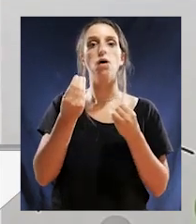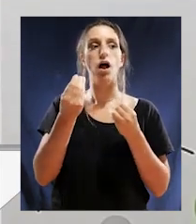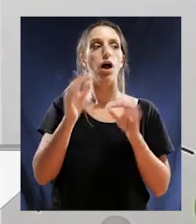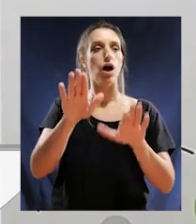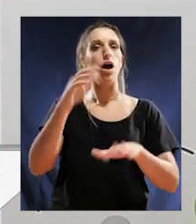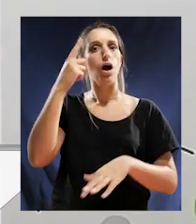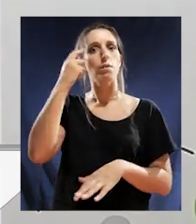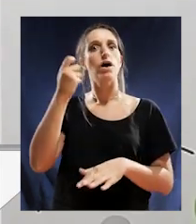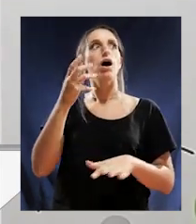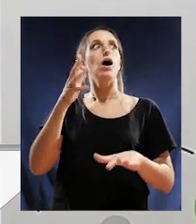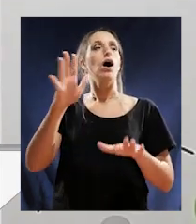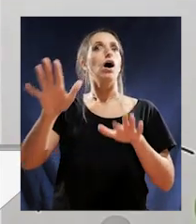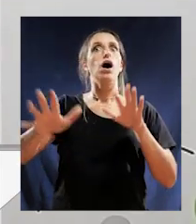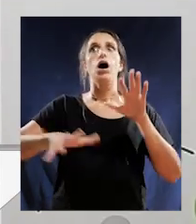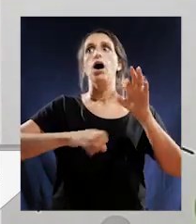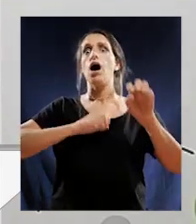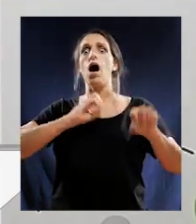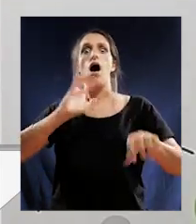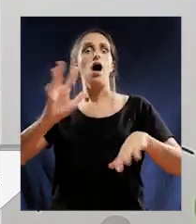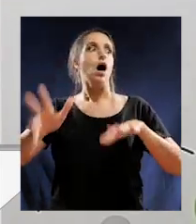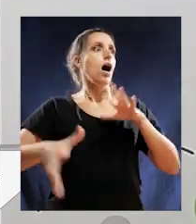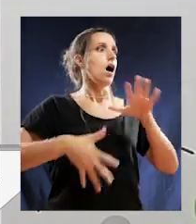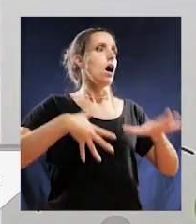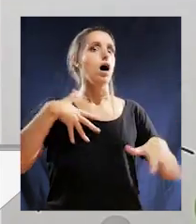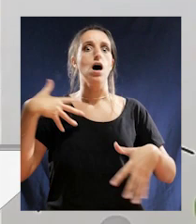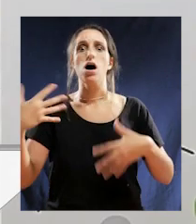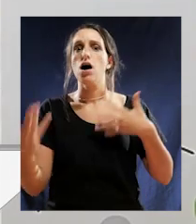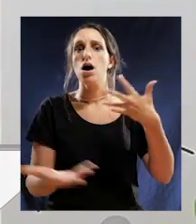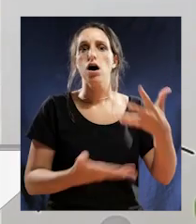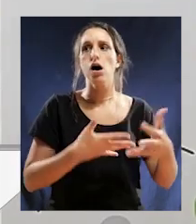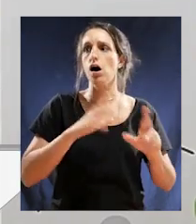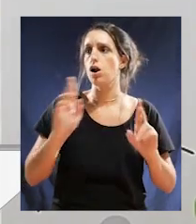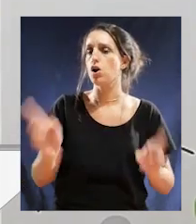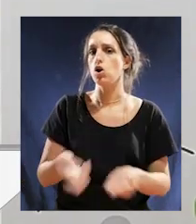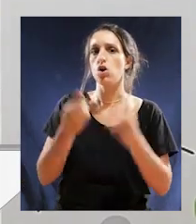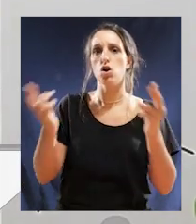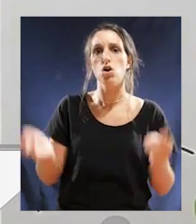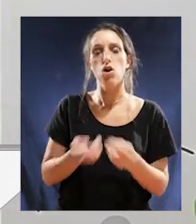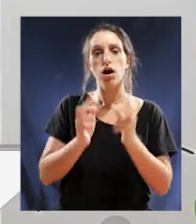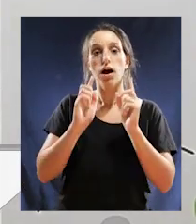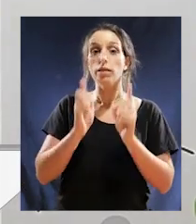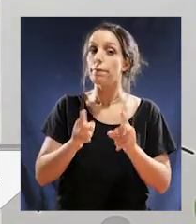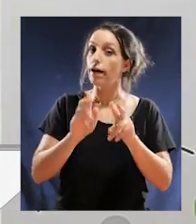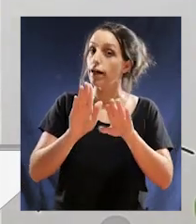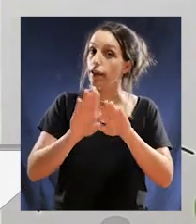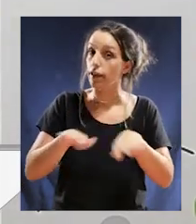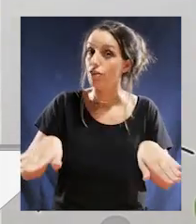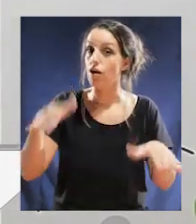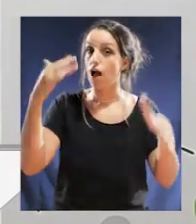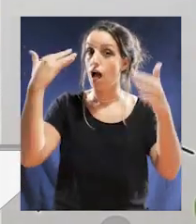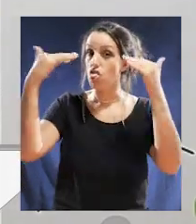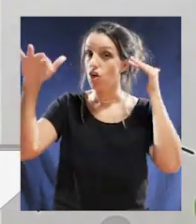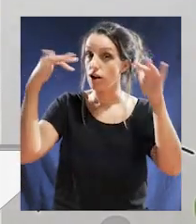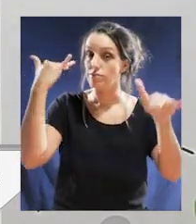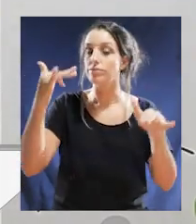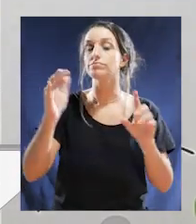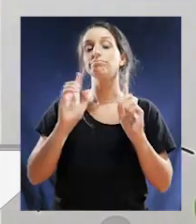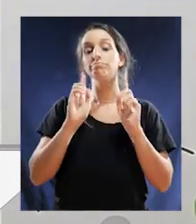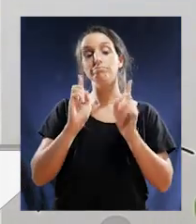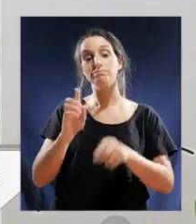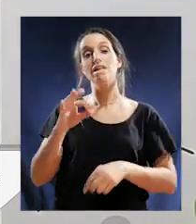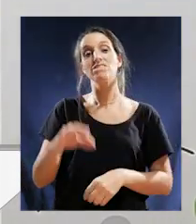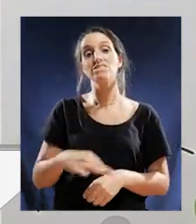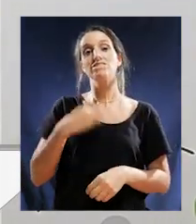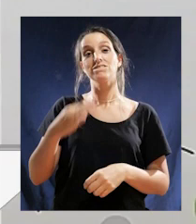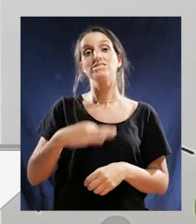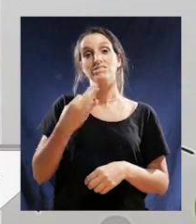experiencia de caos de desorden de extrañamiento y por supuesto los niños niñas y adolescentes van a vivir